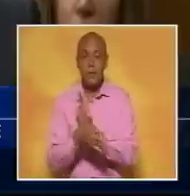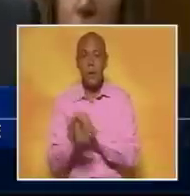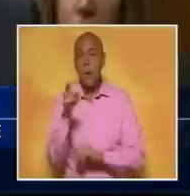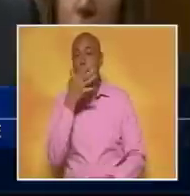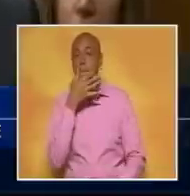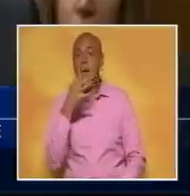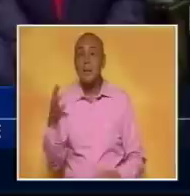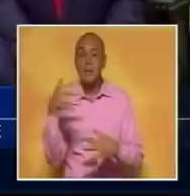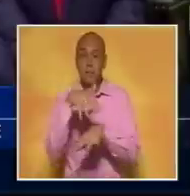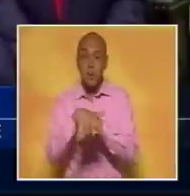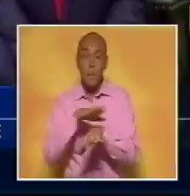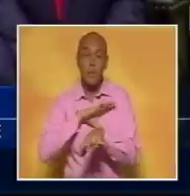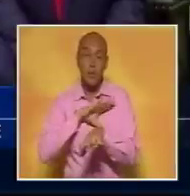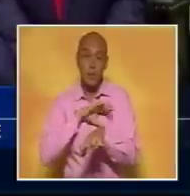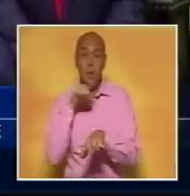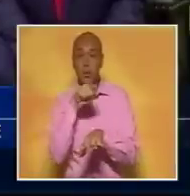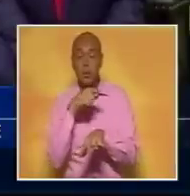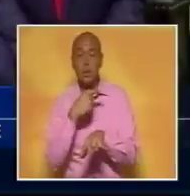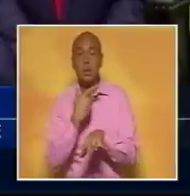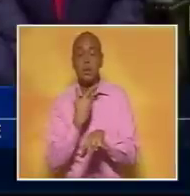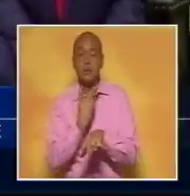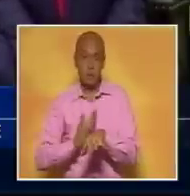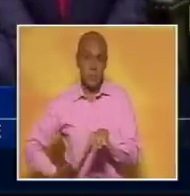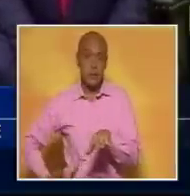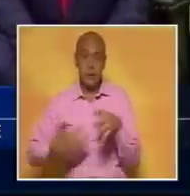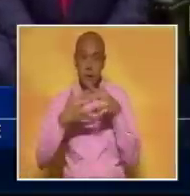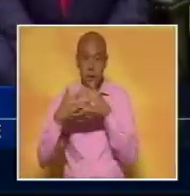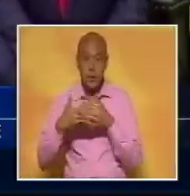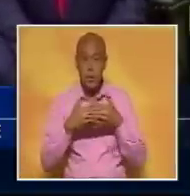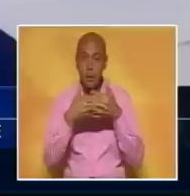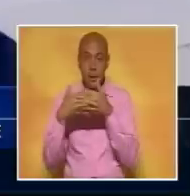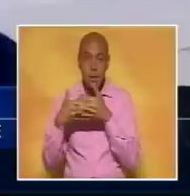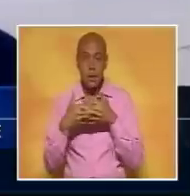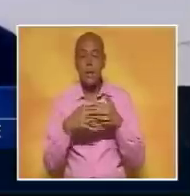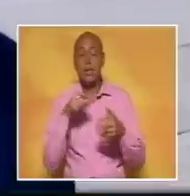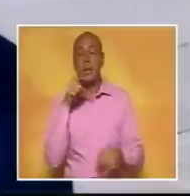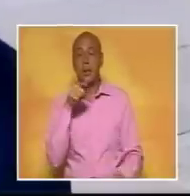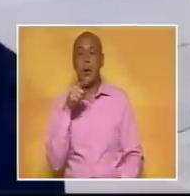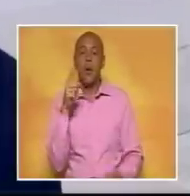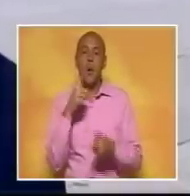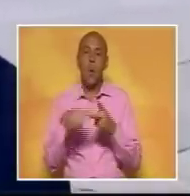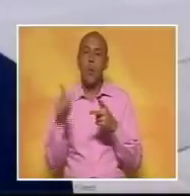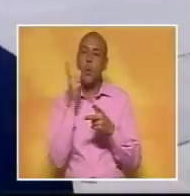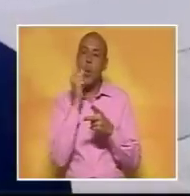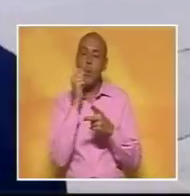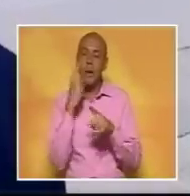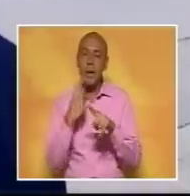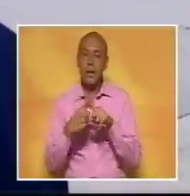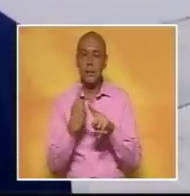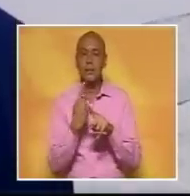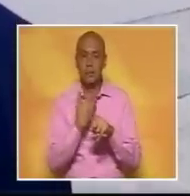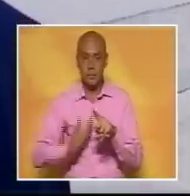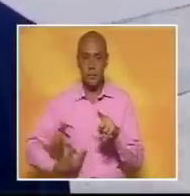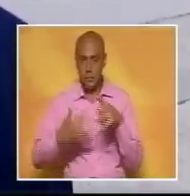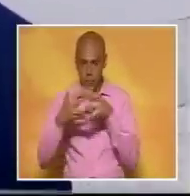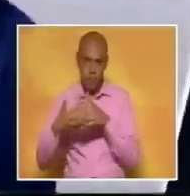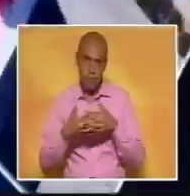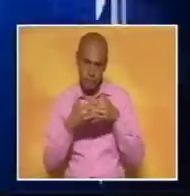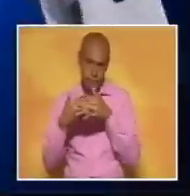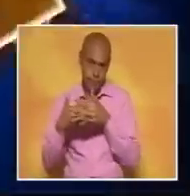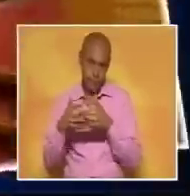de gestiones de Trump para investigar los supuestos negocios del ex vicepresidente Joe Biden y su hijo Hunter.